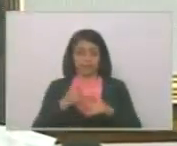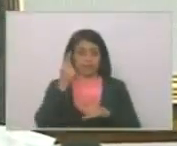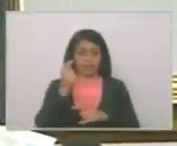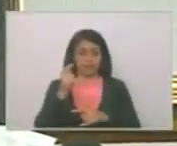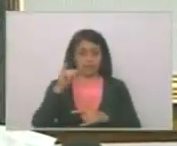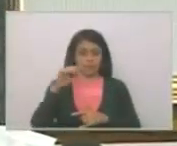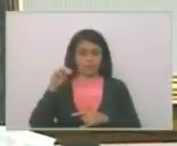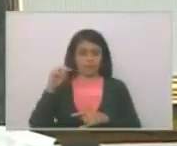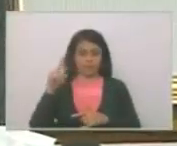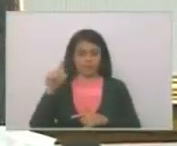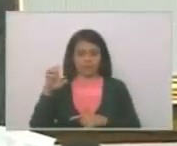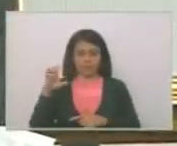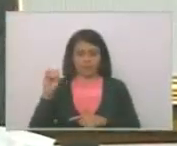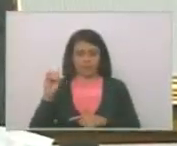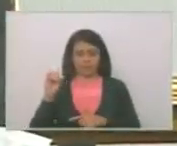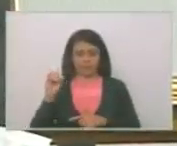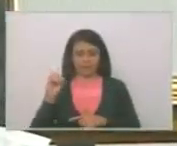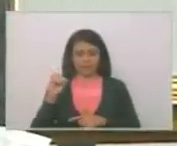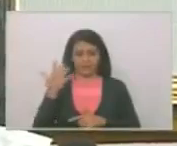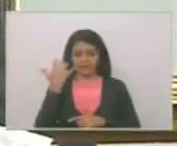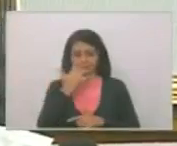Zambrano.